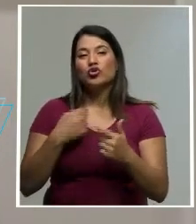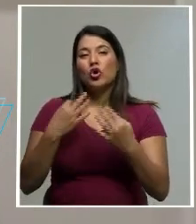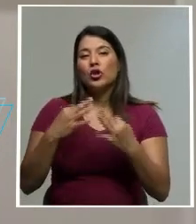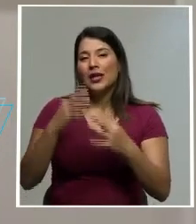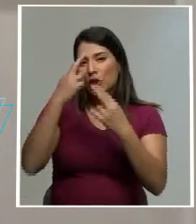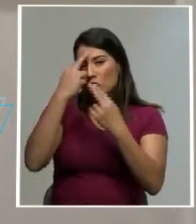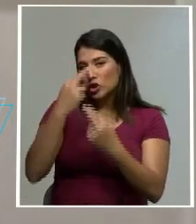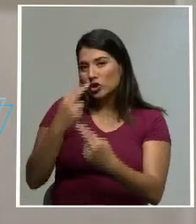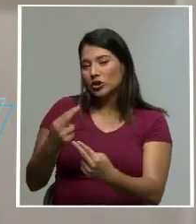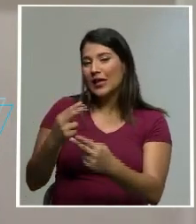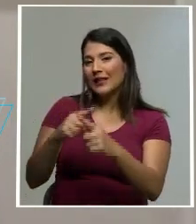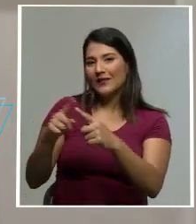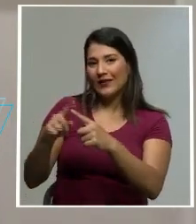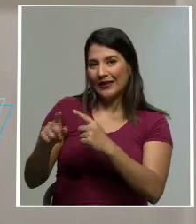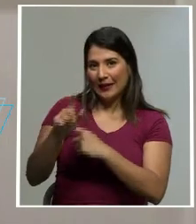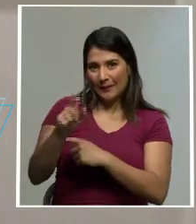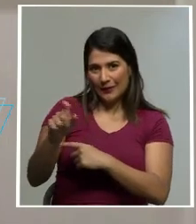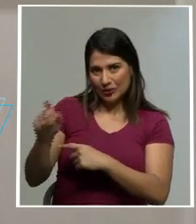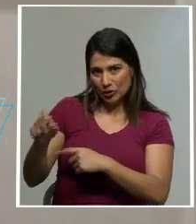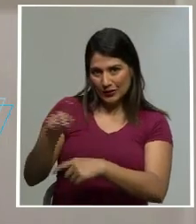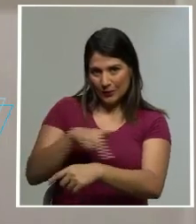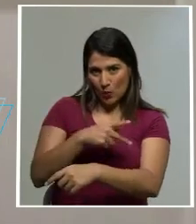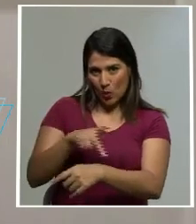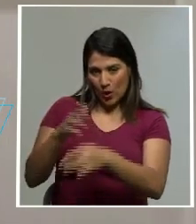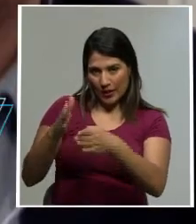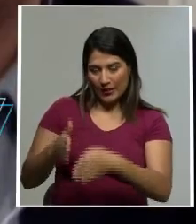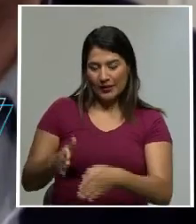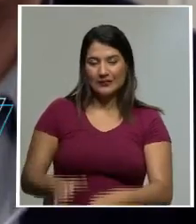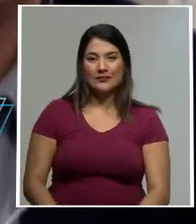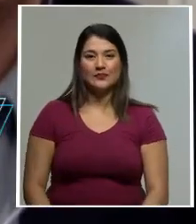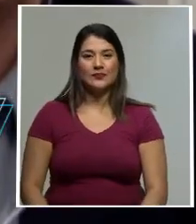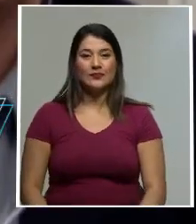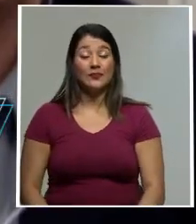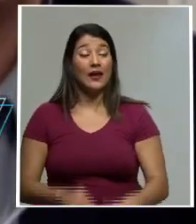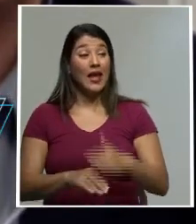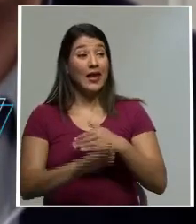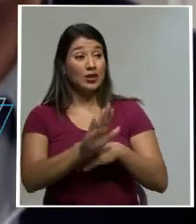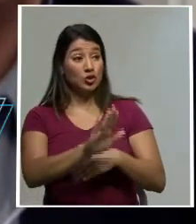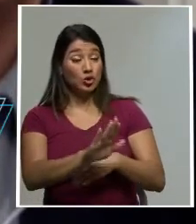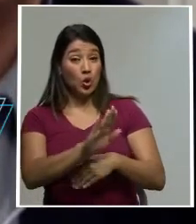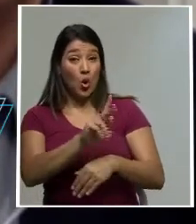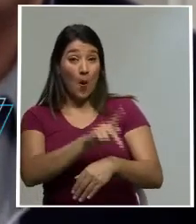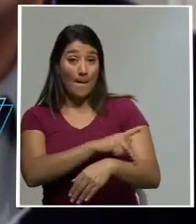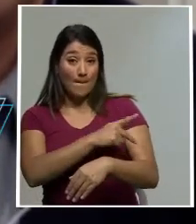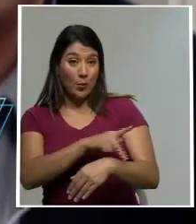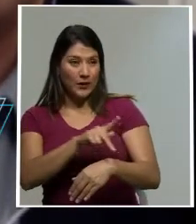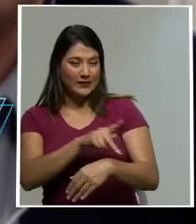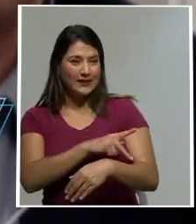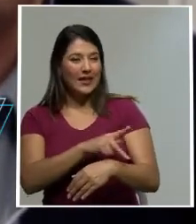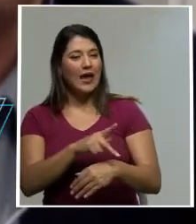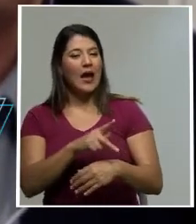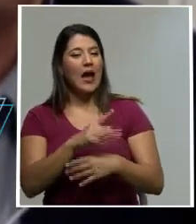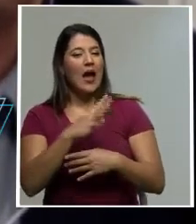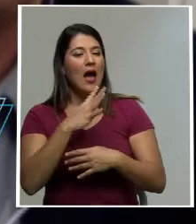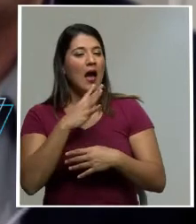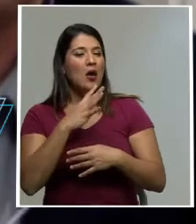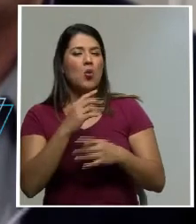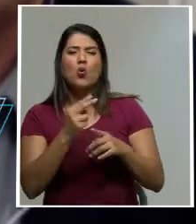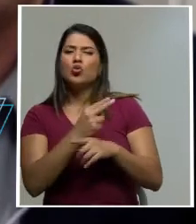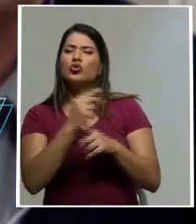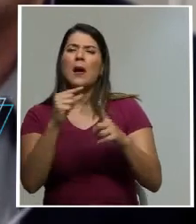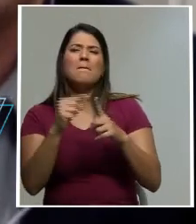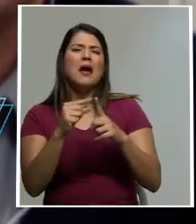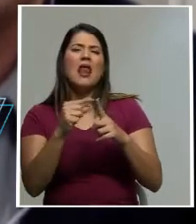distintas voces poéticas. En tu poesía, David, hay un tono muy coloquial,